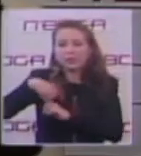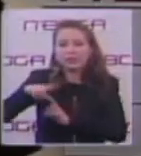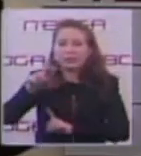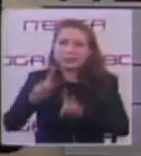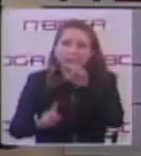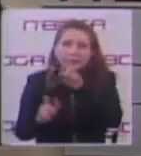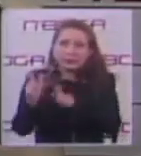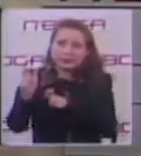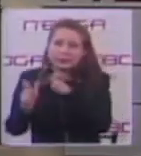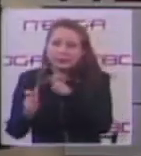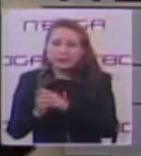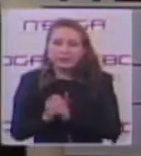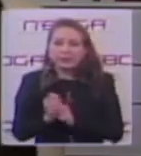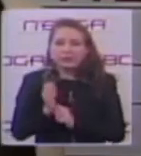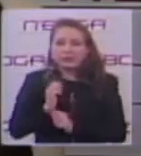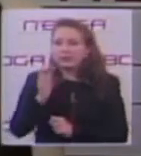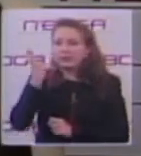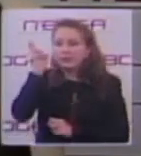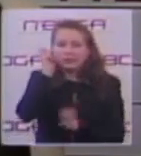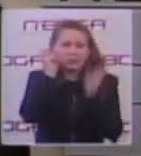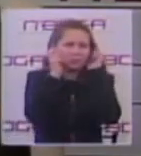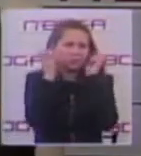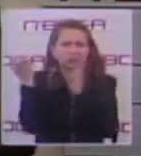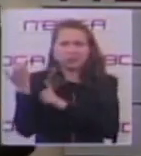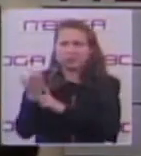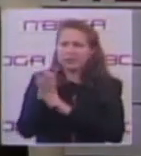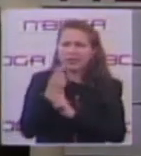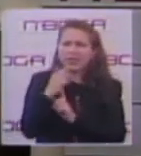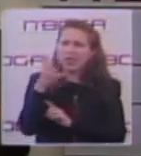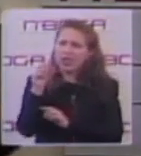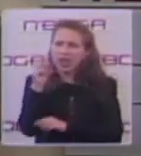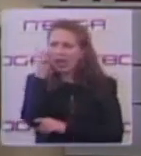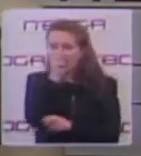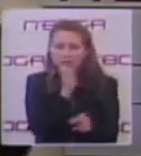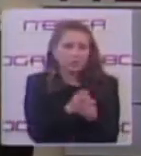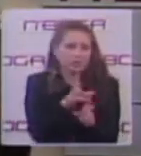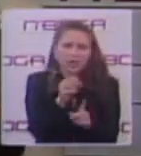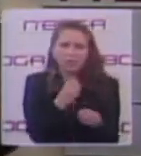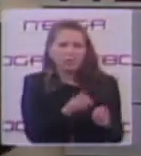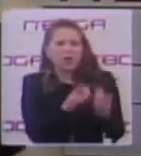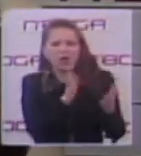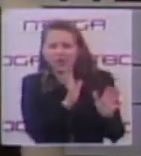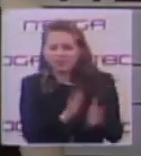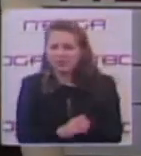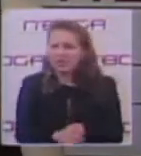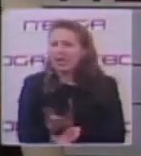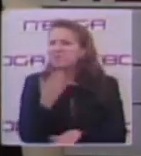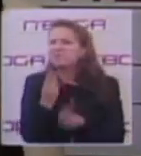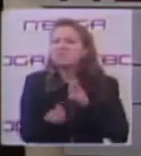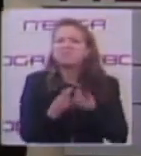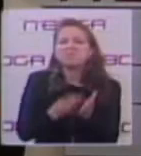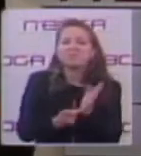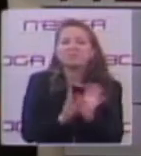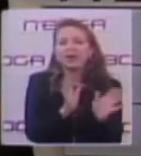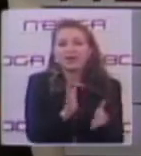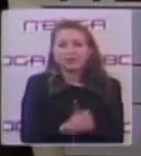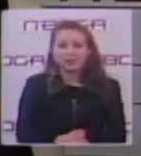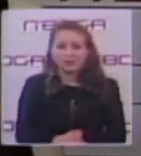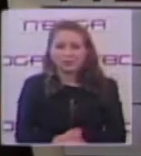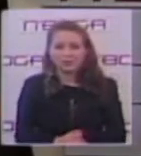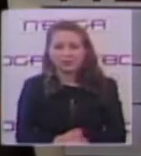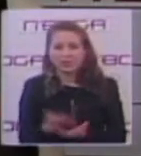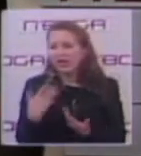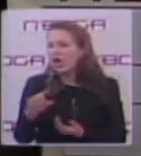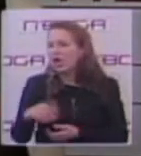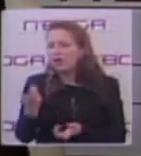comienza... escuchamos muchas críticas que dicen, no, es que eso es difícil, no, de eso hay mucho, no, es que qué vas a hacer eso si eso ya